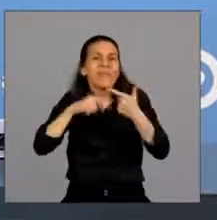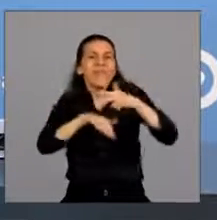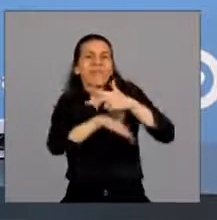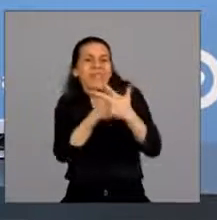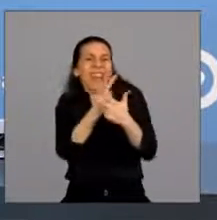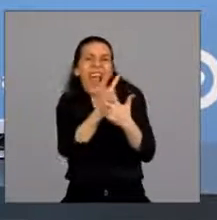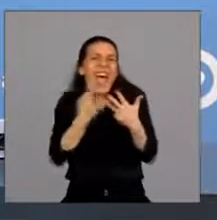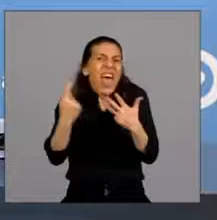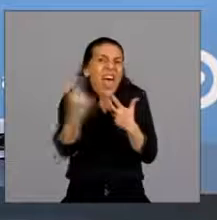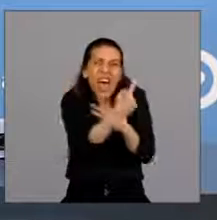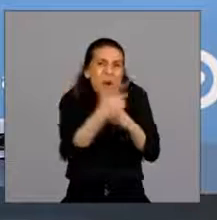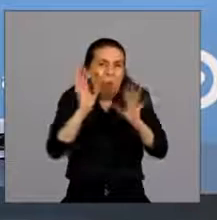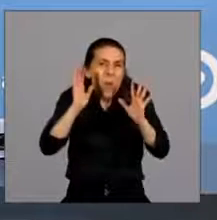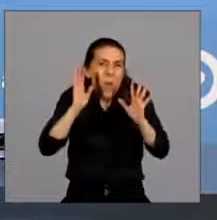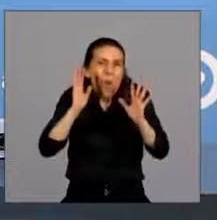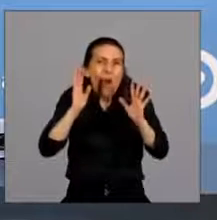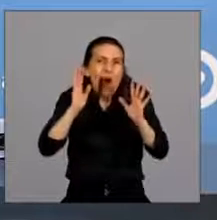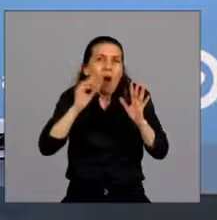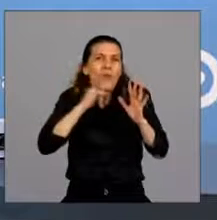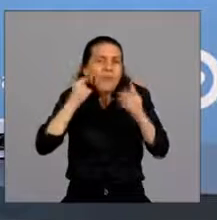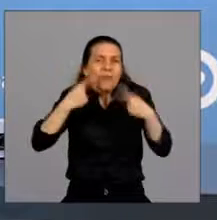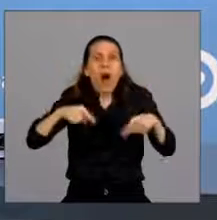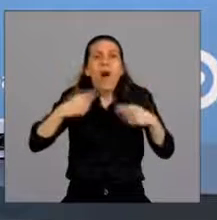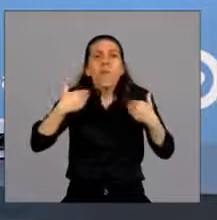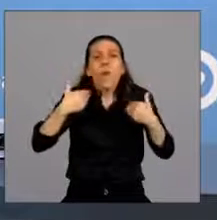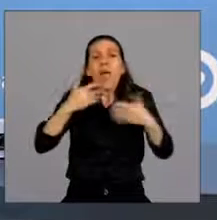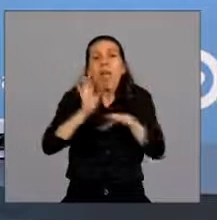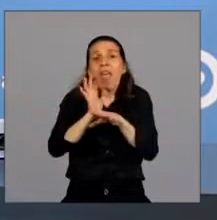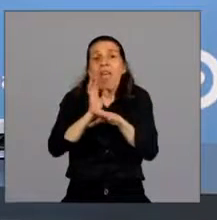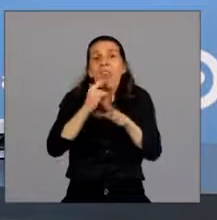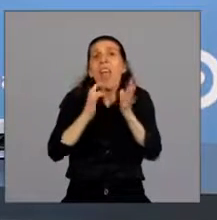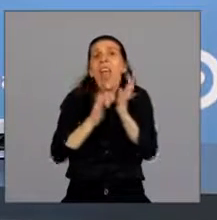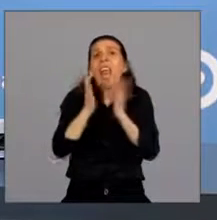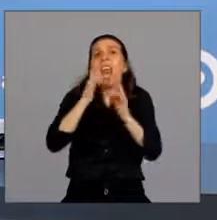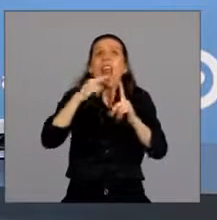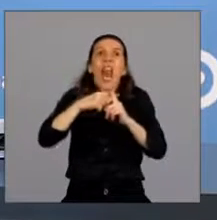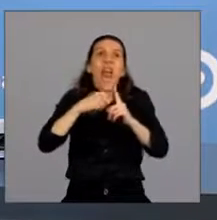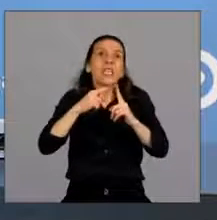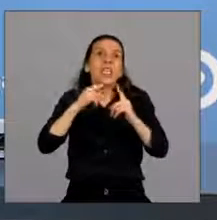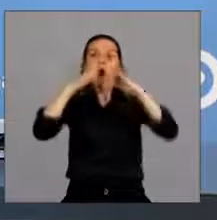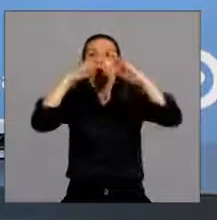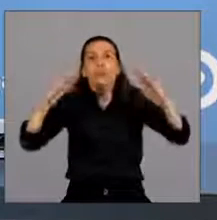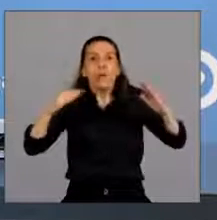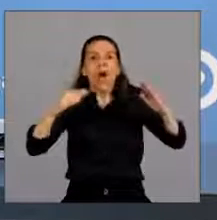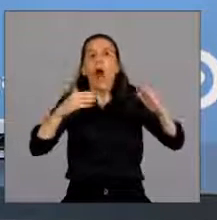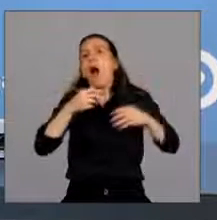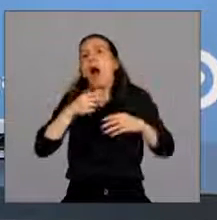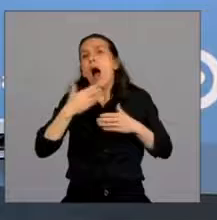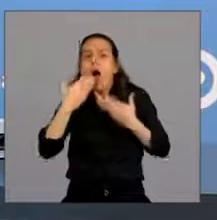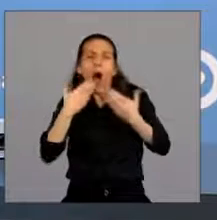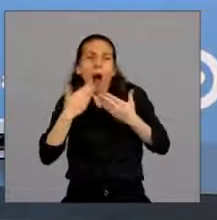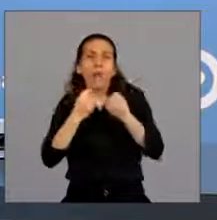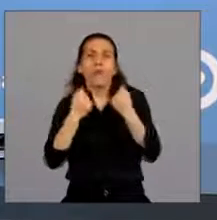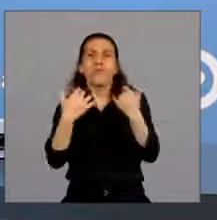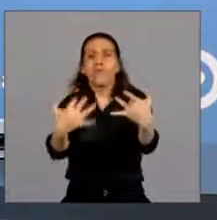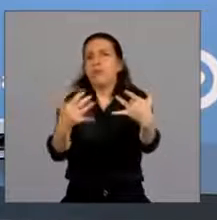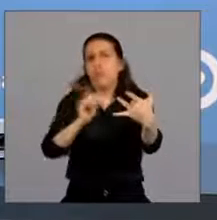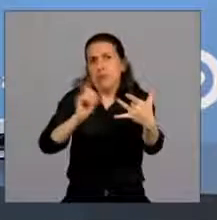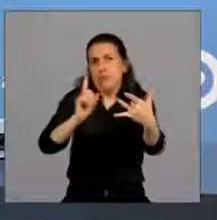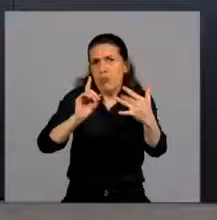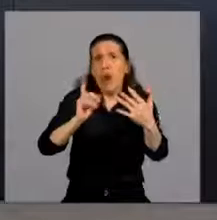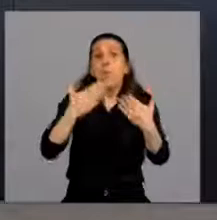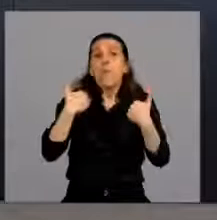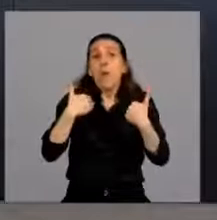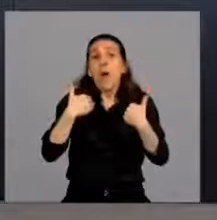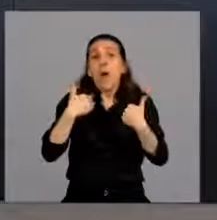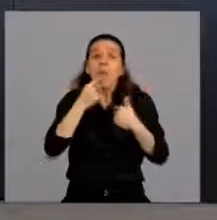dar su oficio desde la iglesia, el templo, la sinagoga. Hoy no lo pueden hacer. Esto es tan simple como que una persona, dos si tiene que ser, puedan